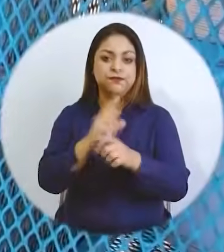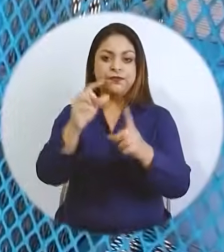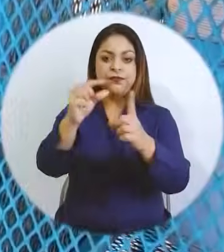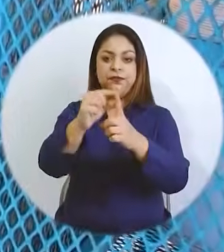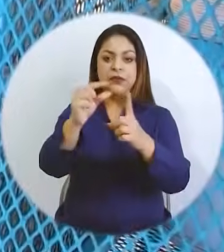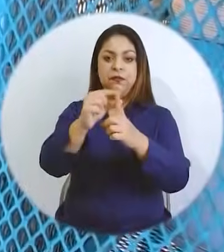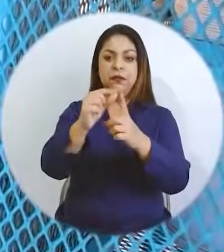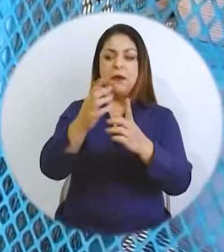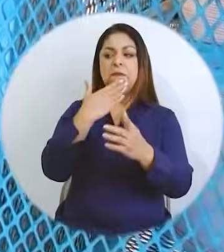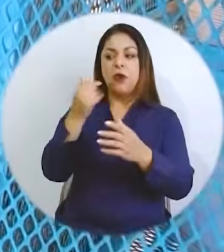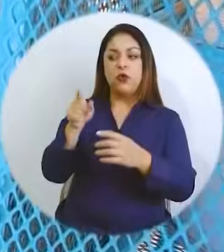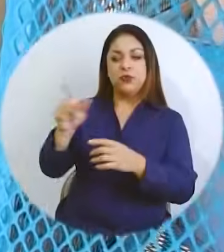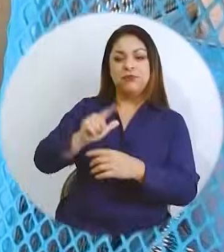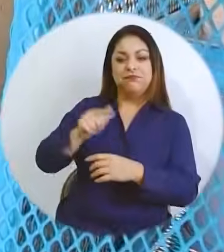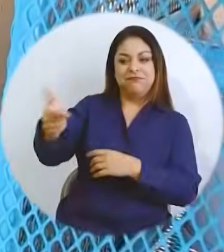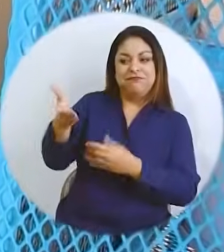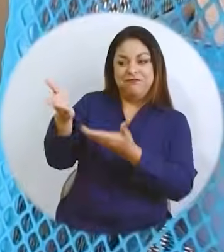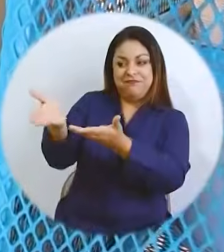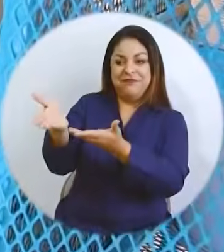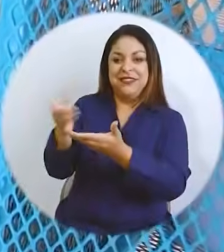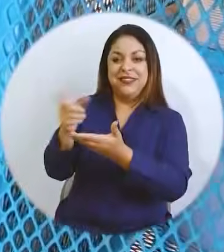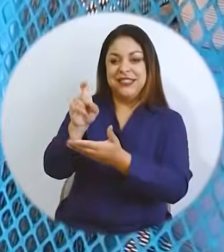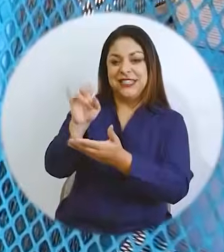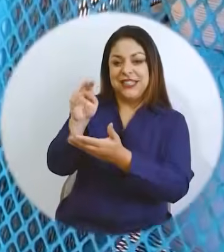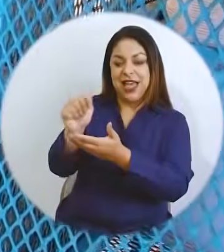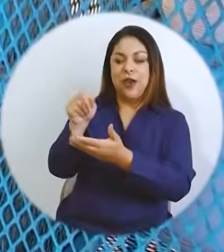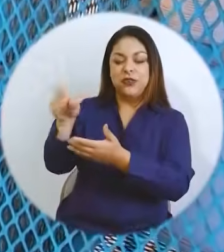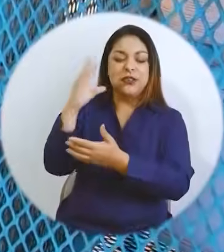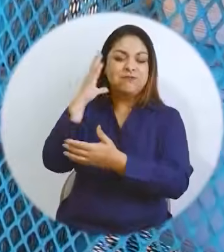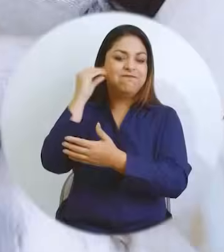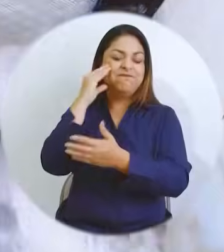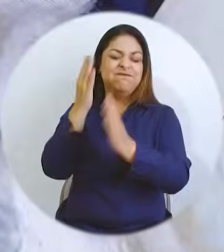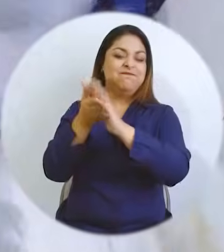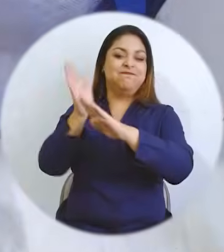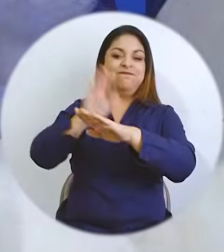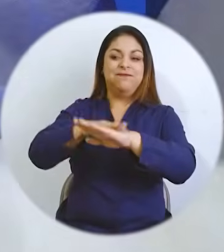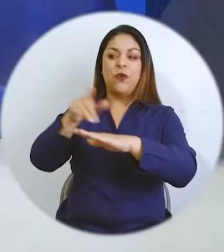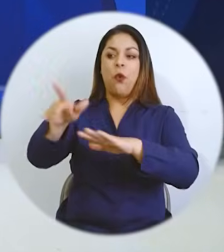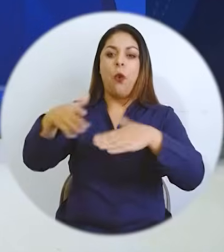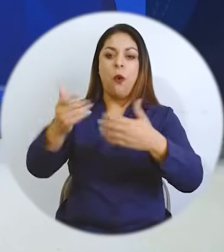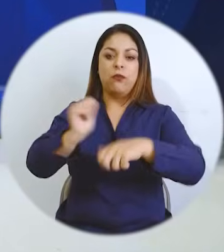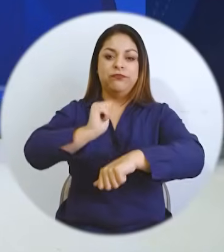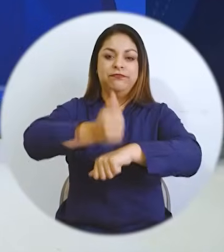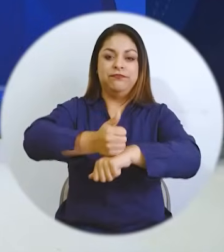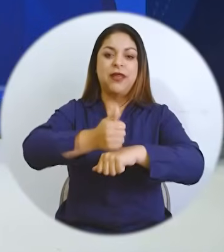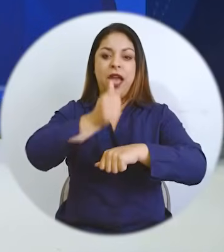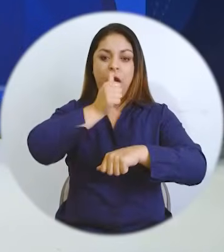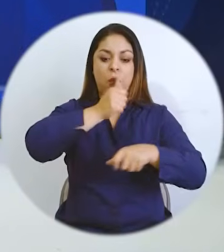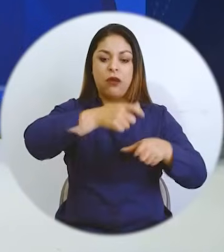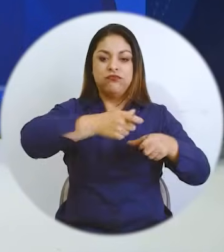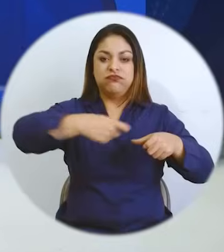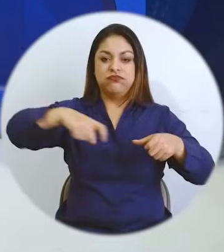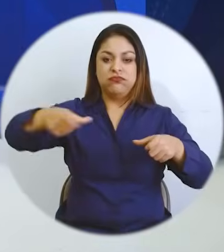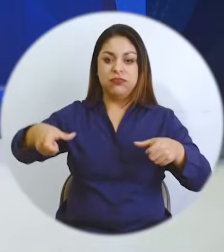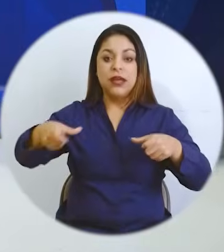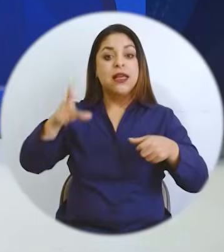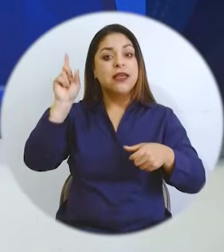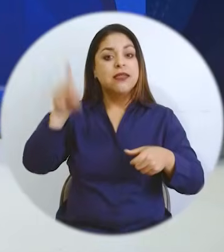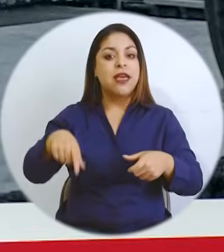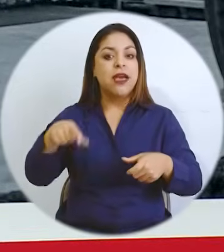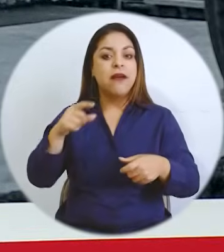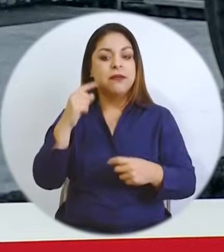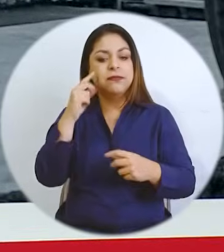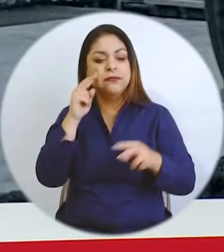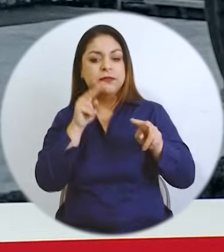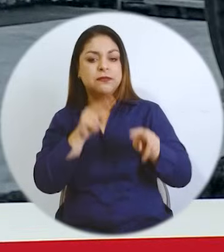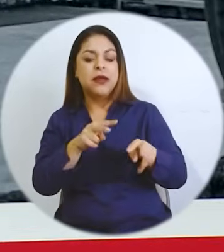a doña Cinia, que ella es experta en gestionar un acueducto. Tenemos que tomar en cuenta que hay que entonces identificar peligros y